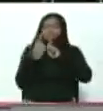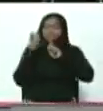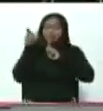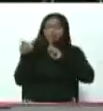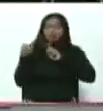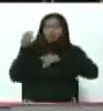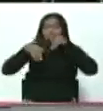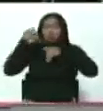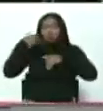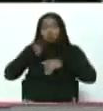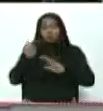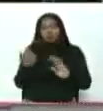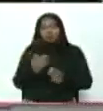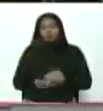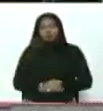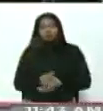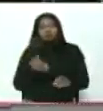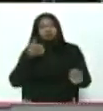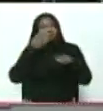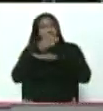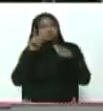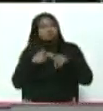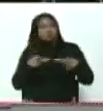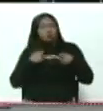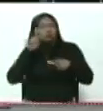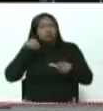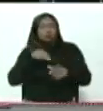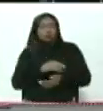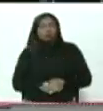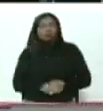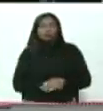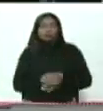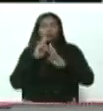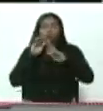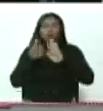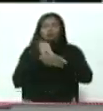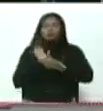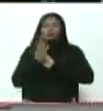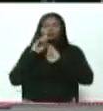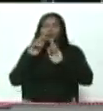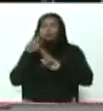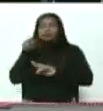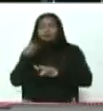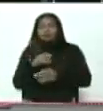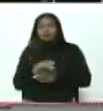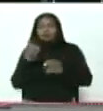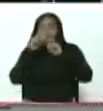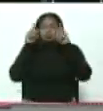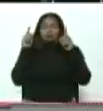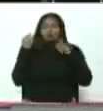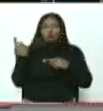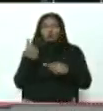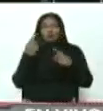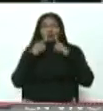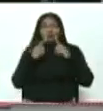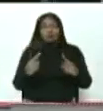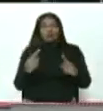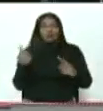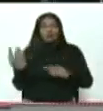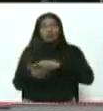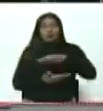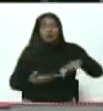por mí. Y se va para allá. Resulta que cuando llega allá, Luis José descubre que no solo la vialidad es el